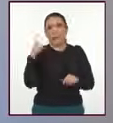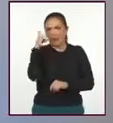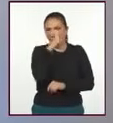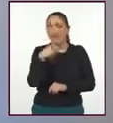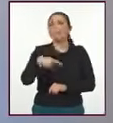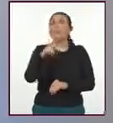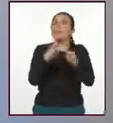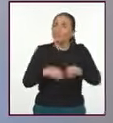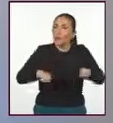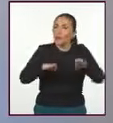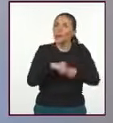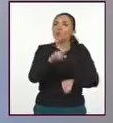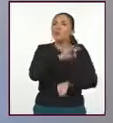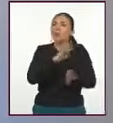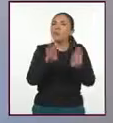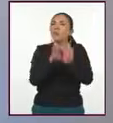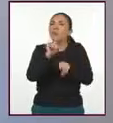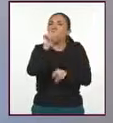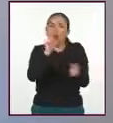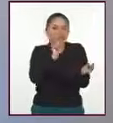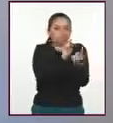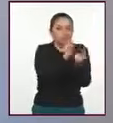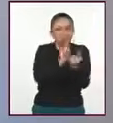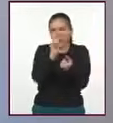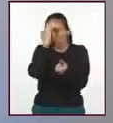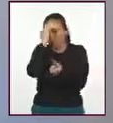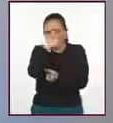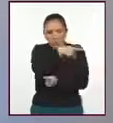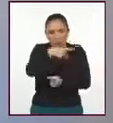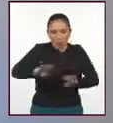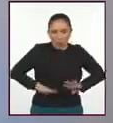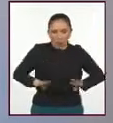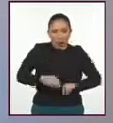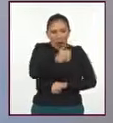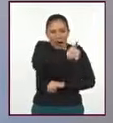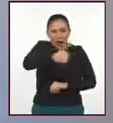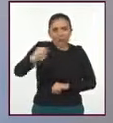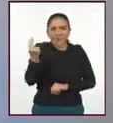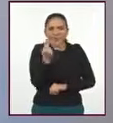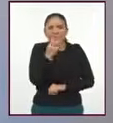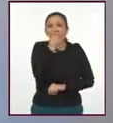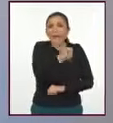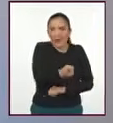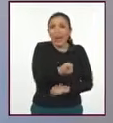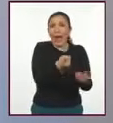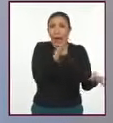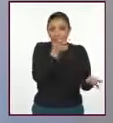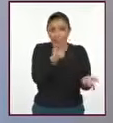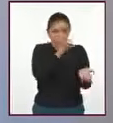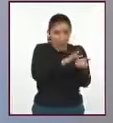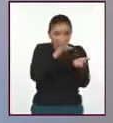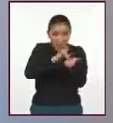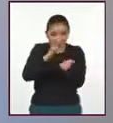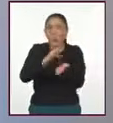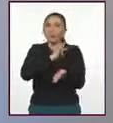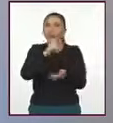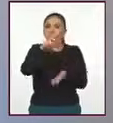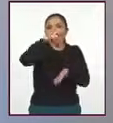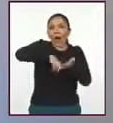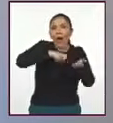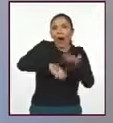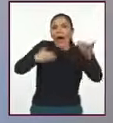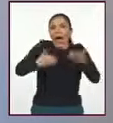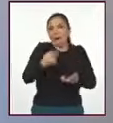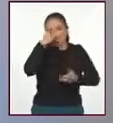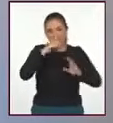importante el que nos podamos aproximar para conocer cuál es la necesidad de cada uno de ellos y de acuerdo con eso, pues ir haciendo ajustes.